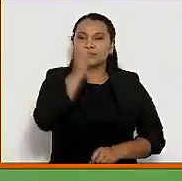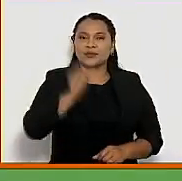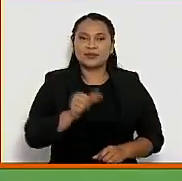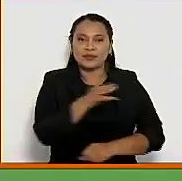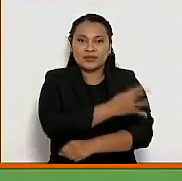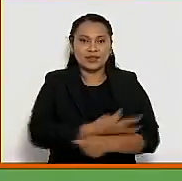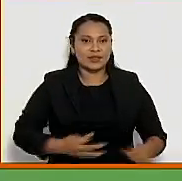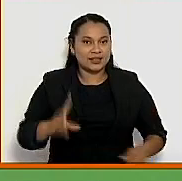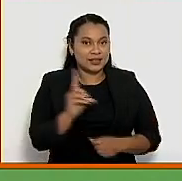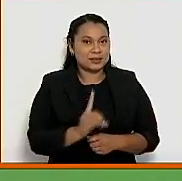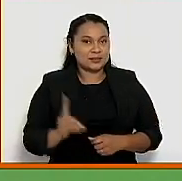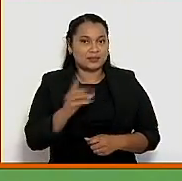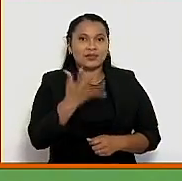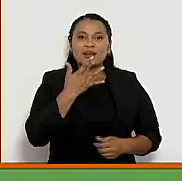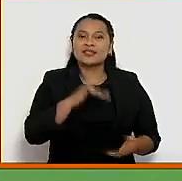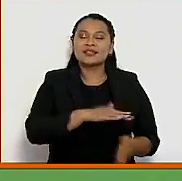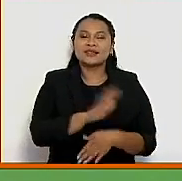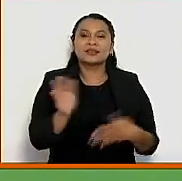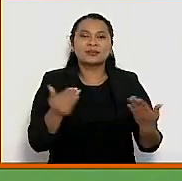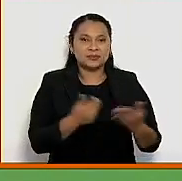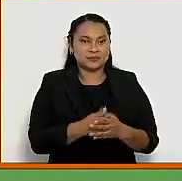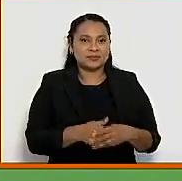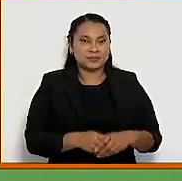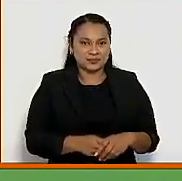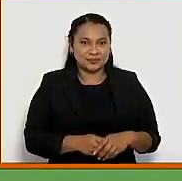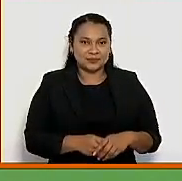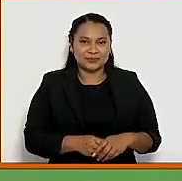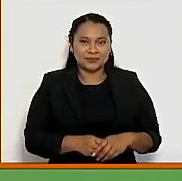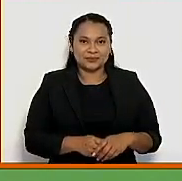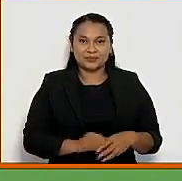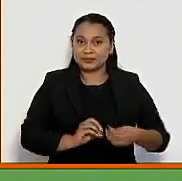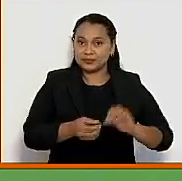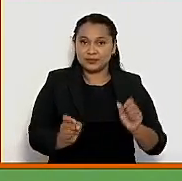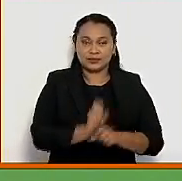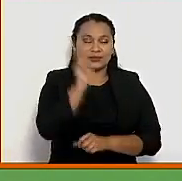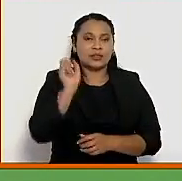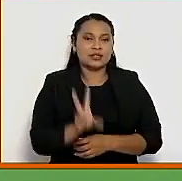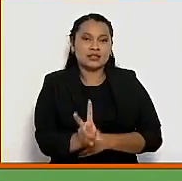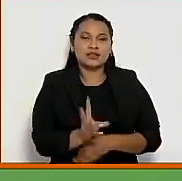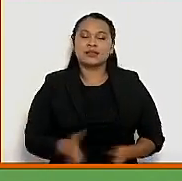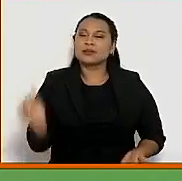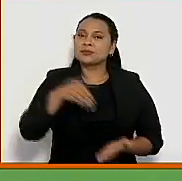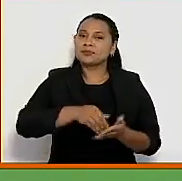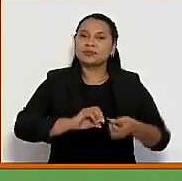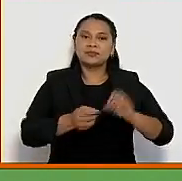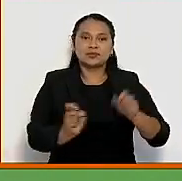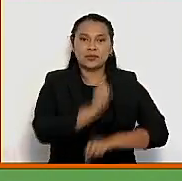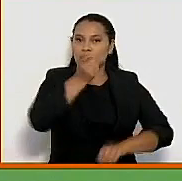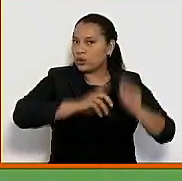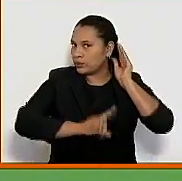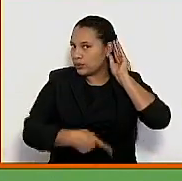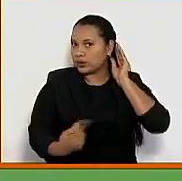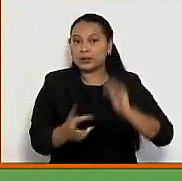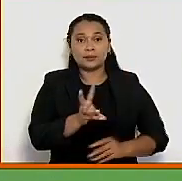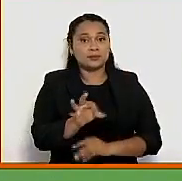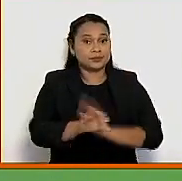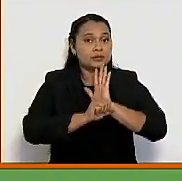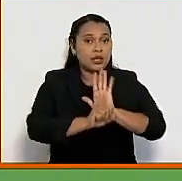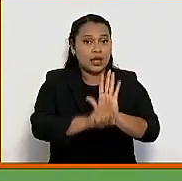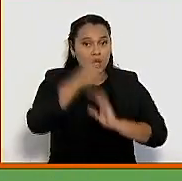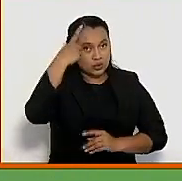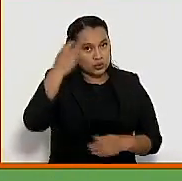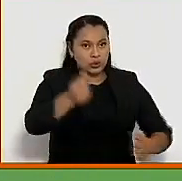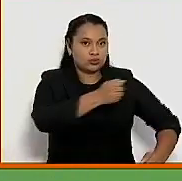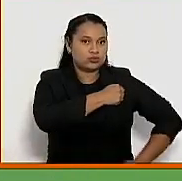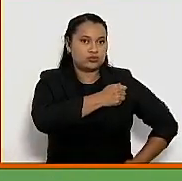es suerte. Y este es el 7, el número favorecido para Diaria 69 con su símbolo